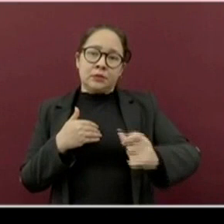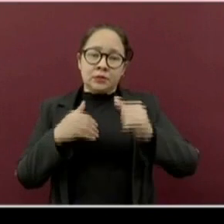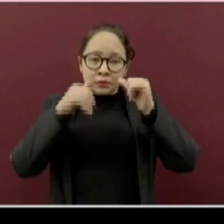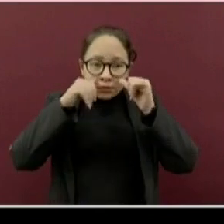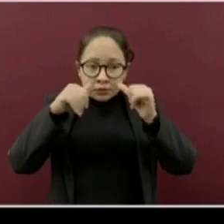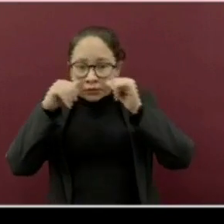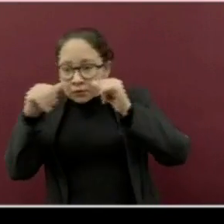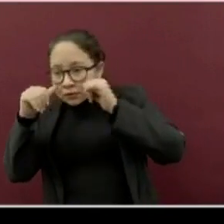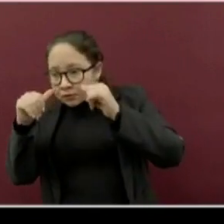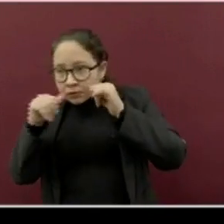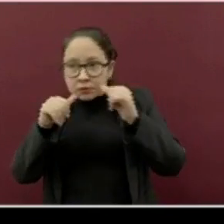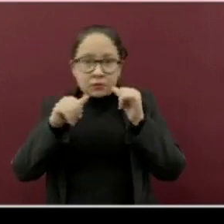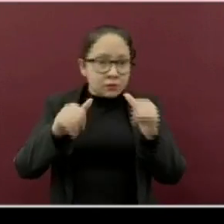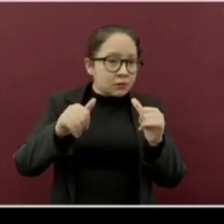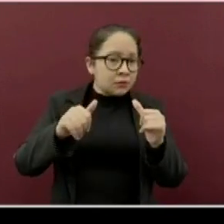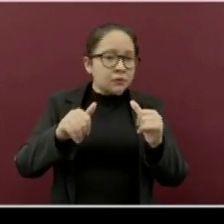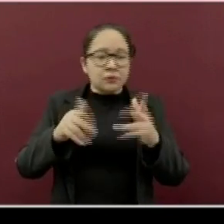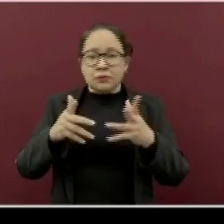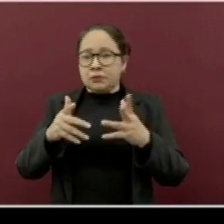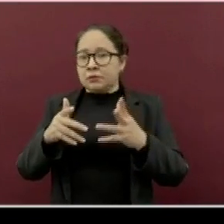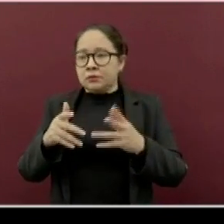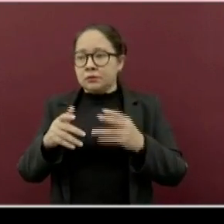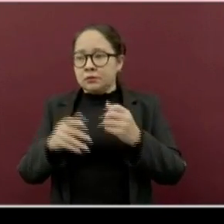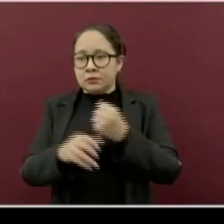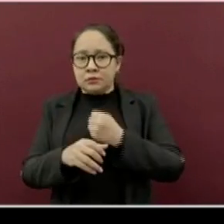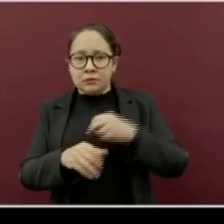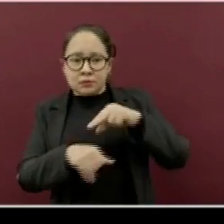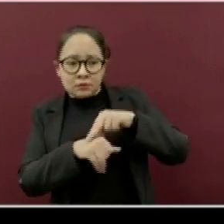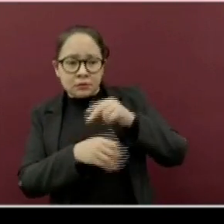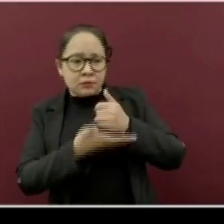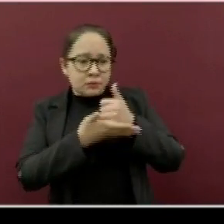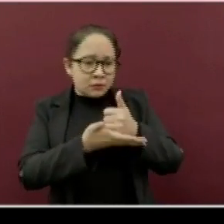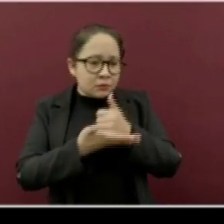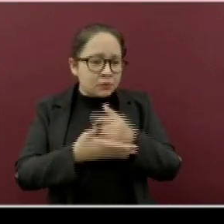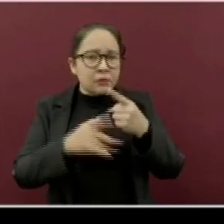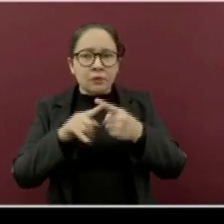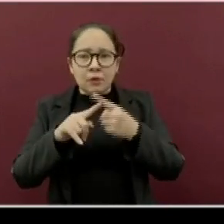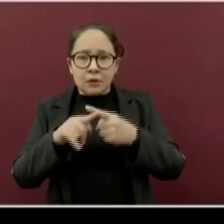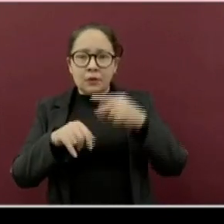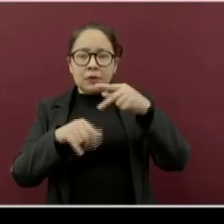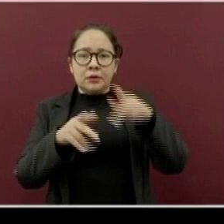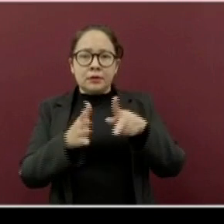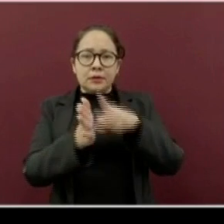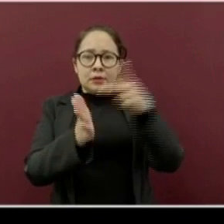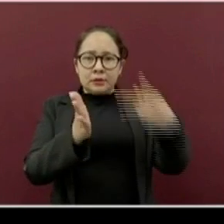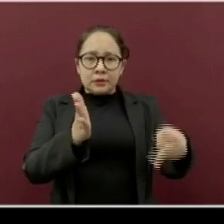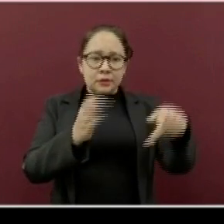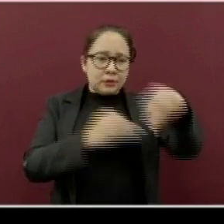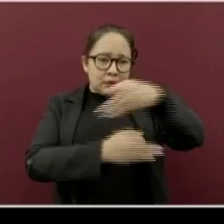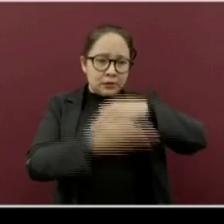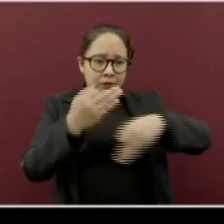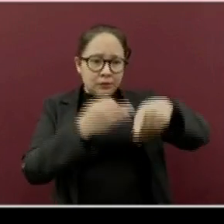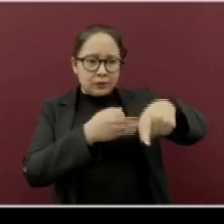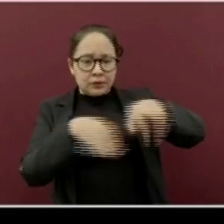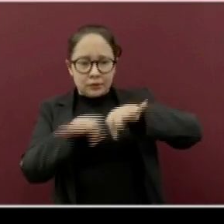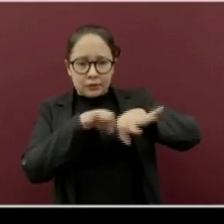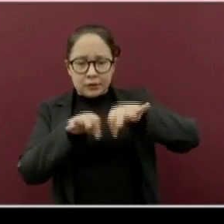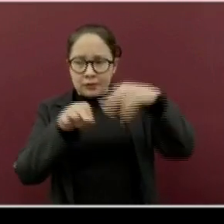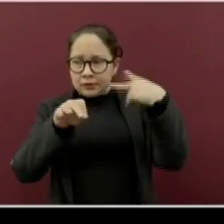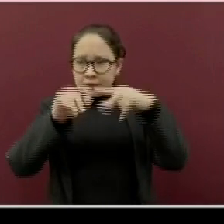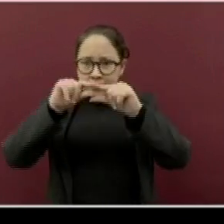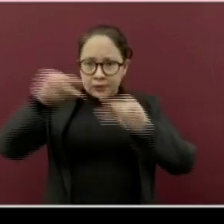integral para periodistas que laboran en toda la entidad veracruzana. Y a la